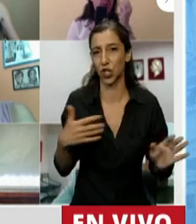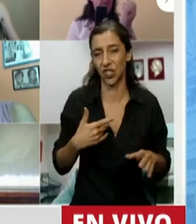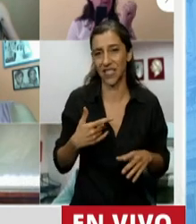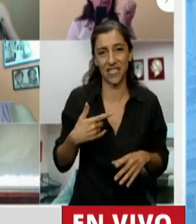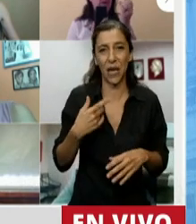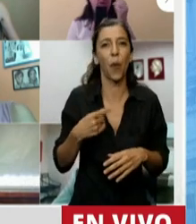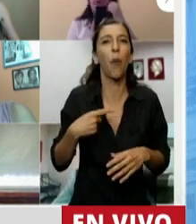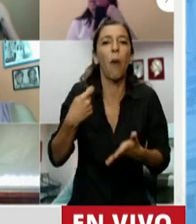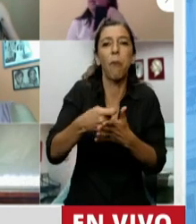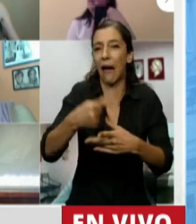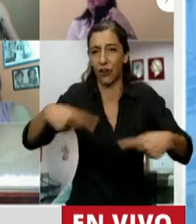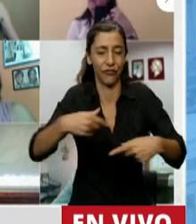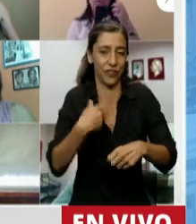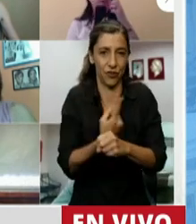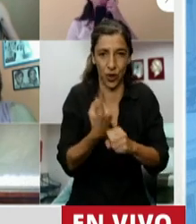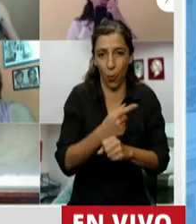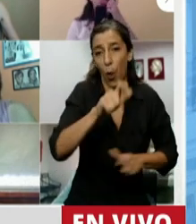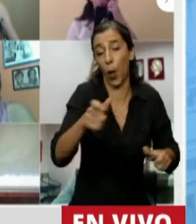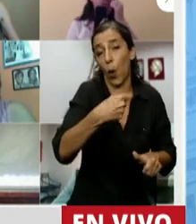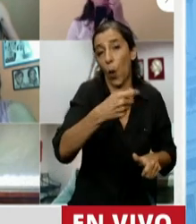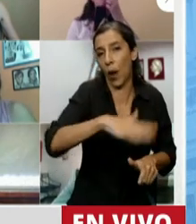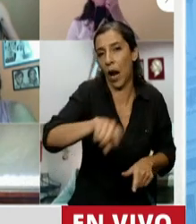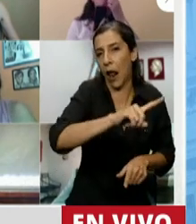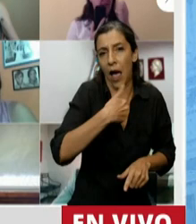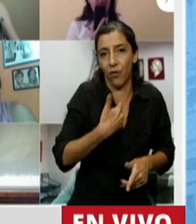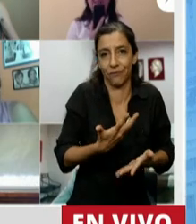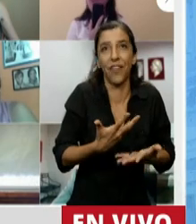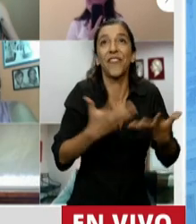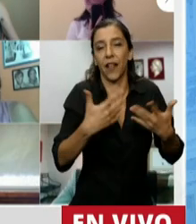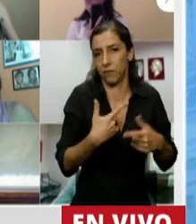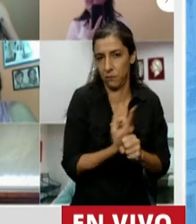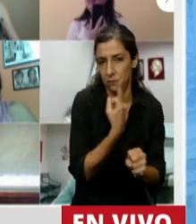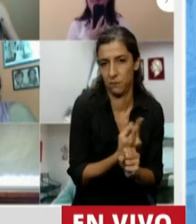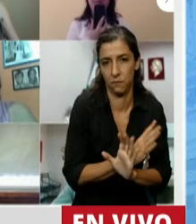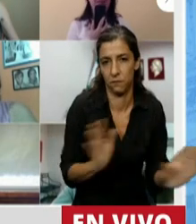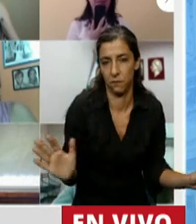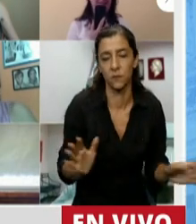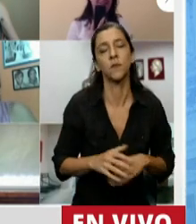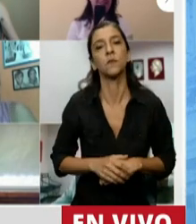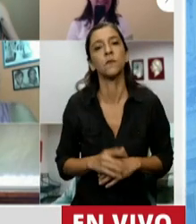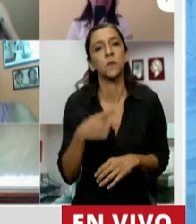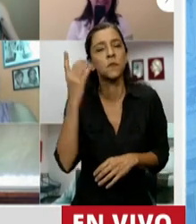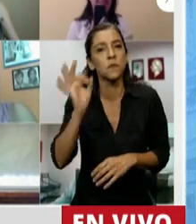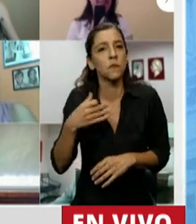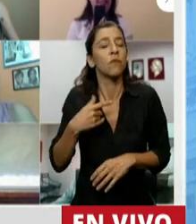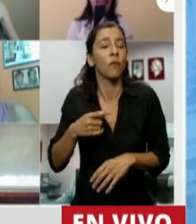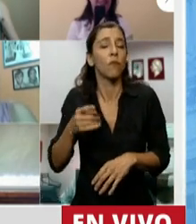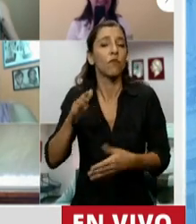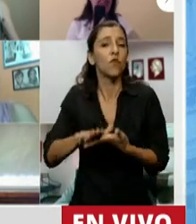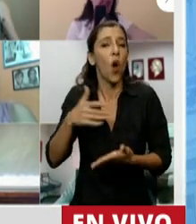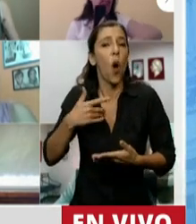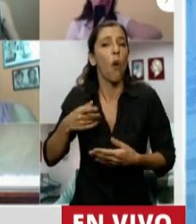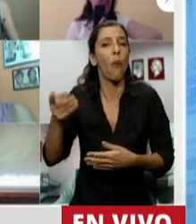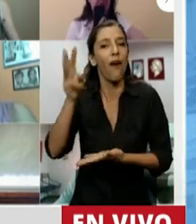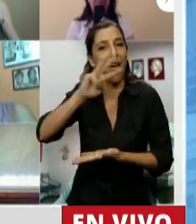sin dignidad y sin felicidad. Por otro lado, la incorporación de la recaudación tributaria de ANSES